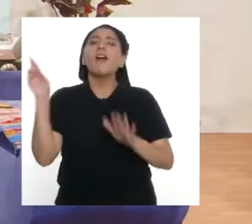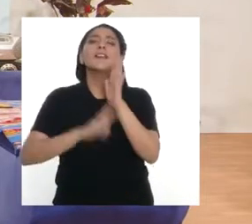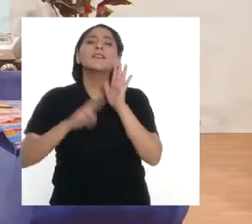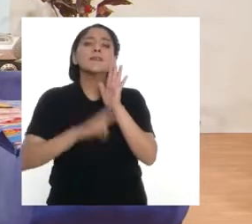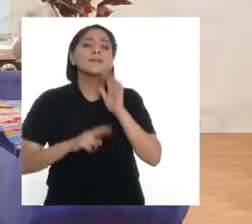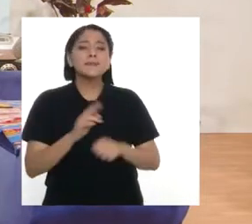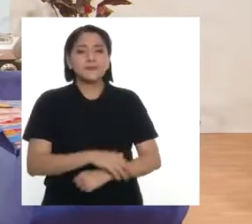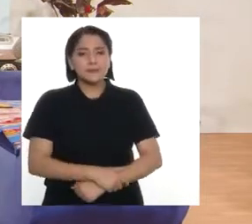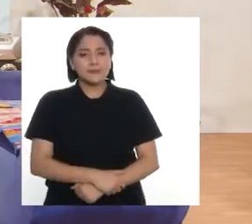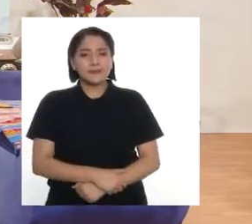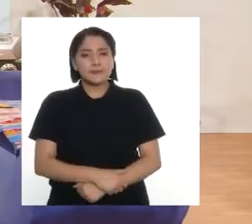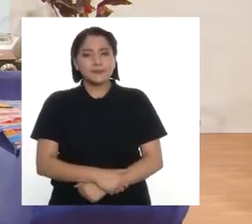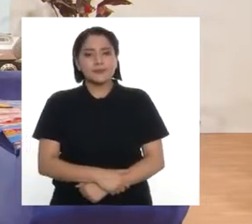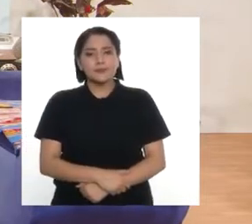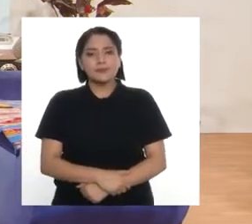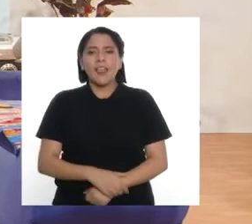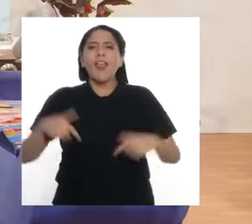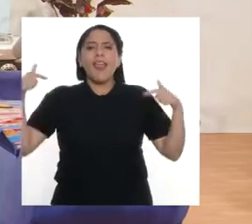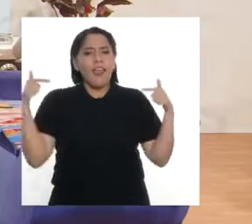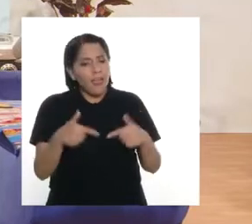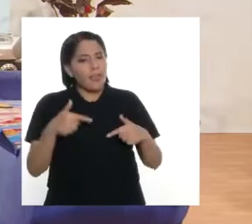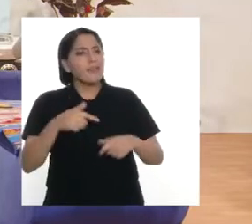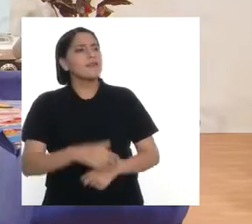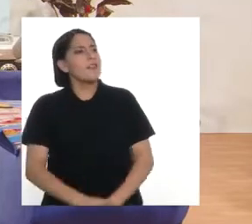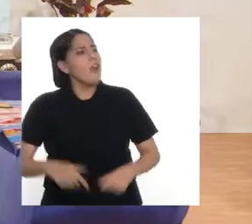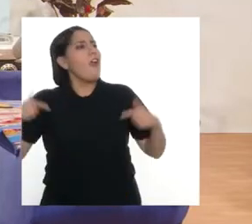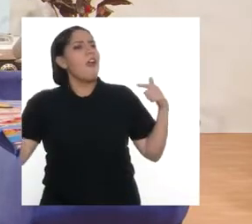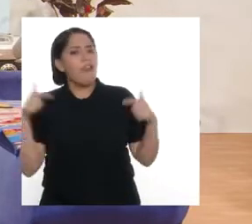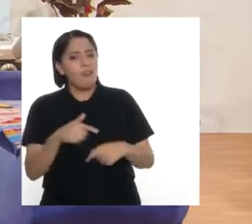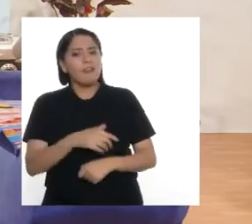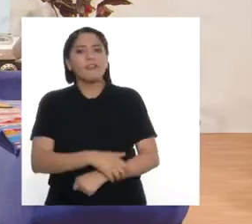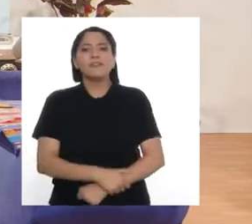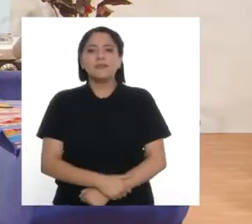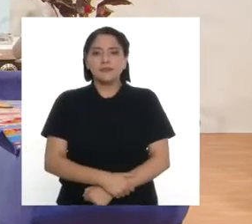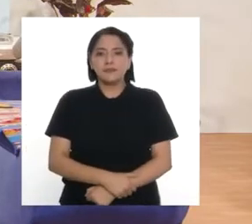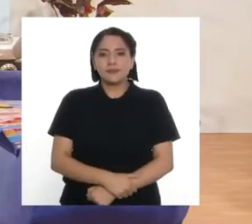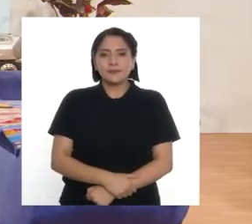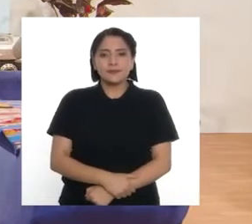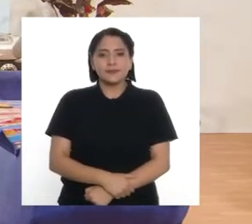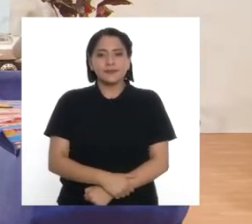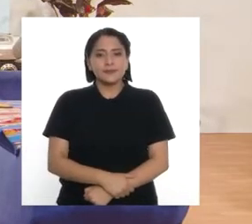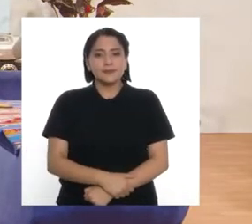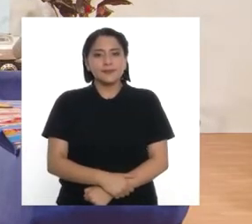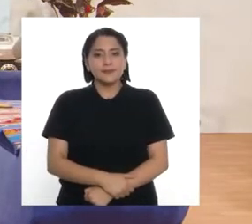Otra vez. Hey, hey.